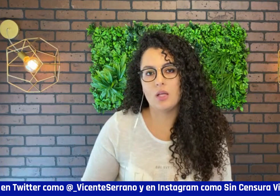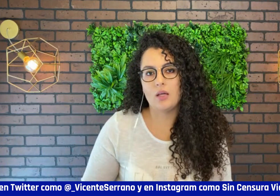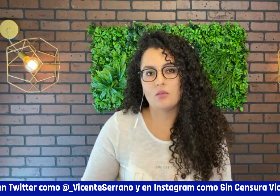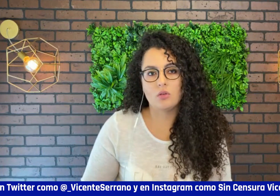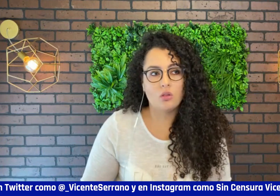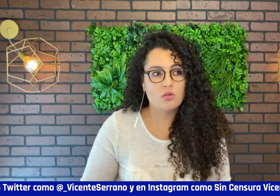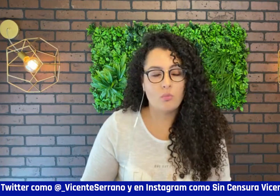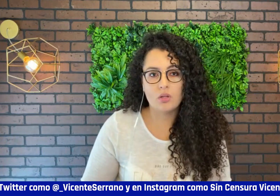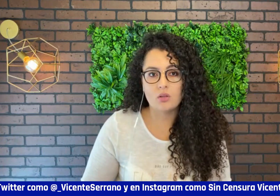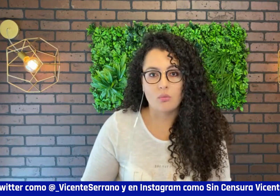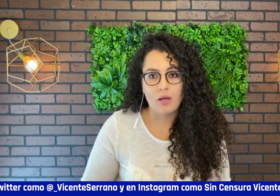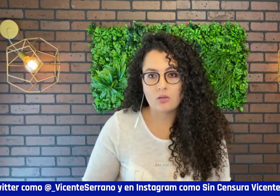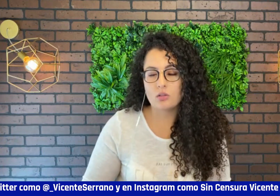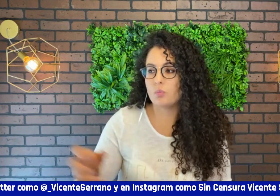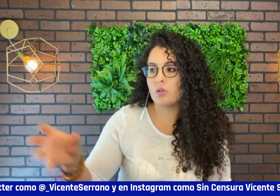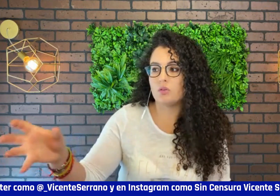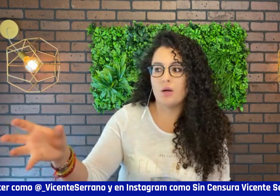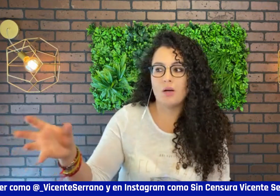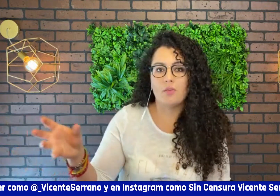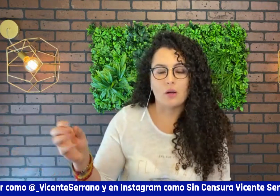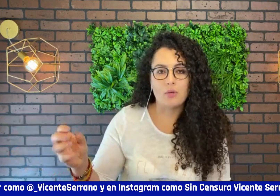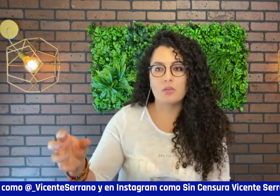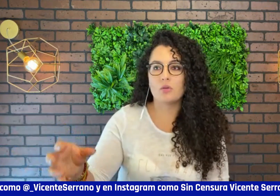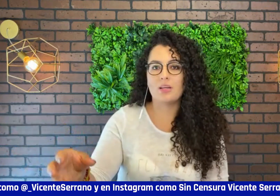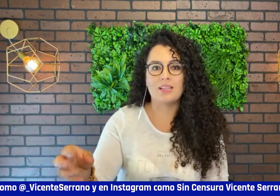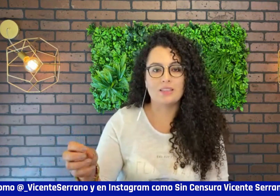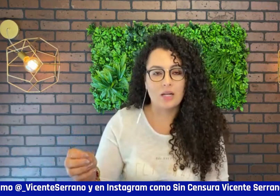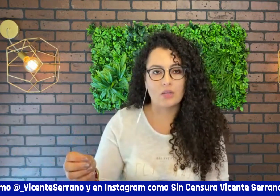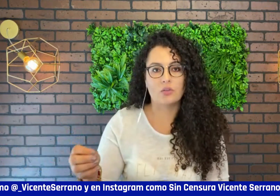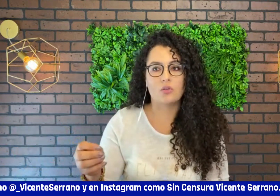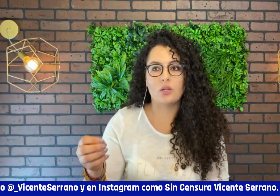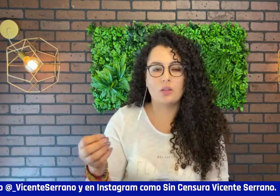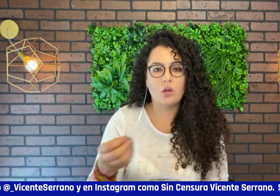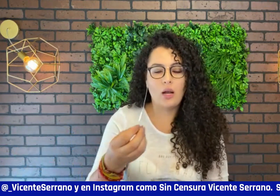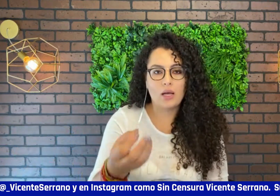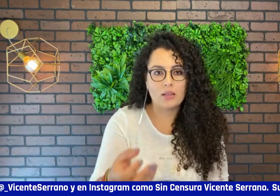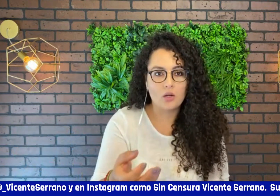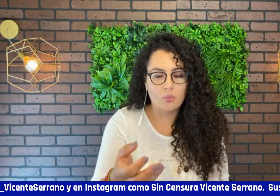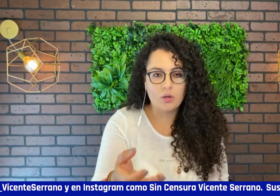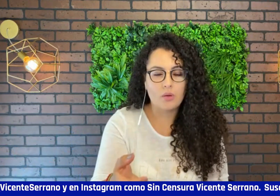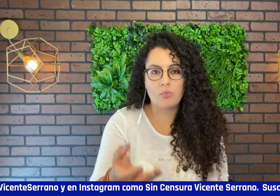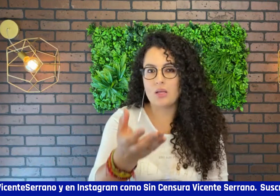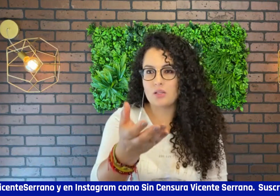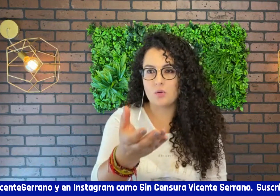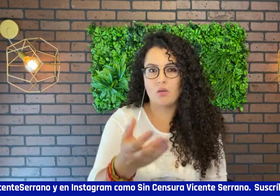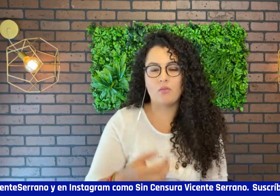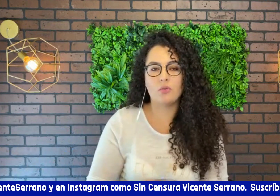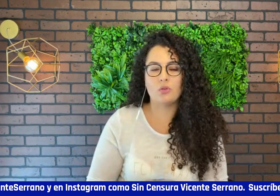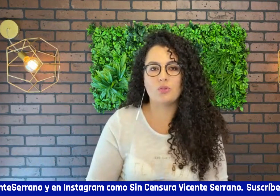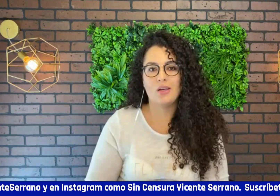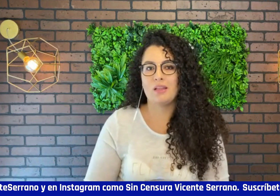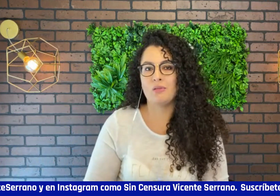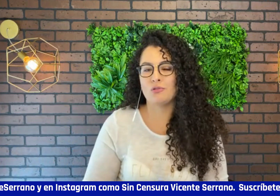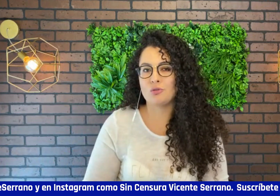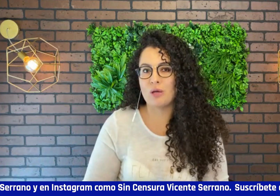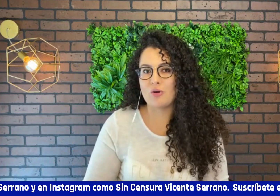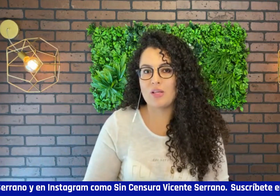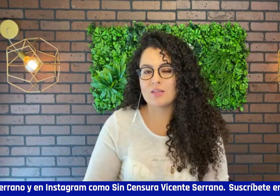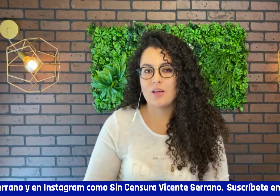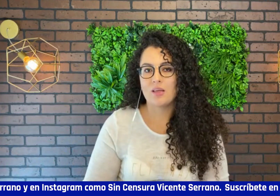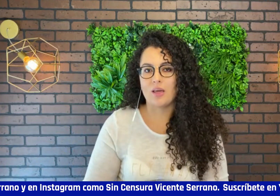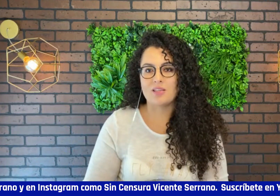en donde todos lo pueden tomar, todos pueden tomar el fragmento, el extracto, que toda la gente lo puede ver. Por ahí circulaban fotos de